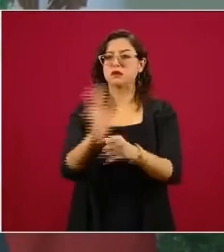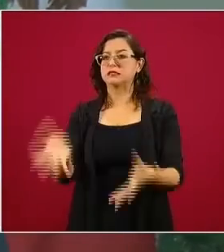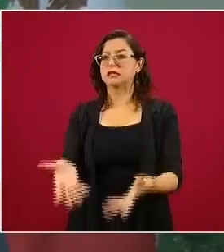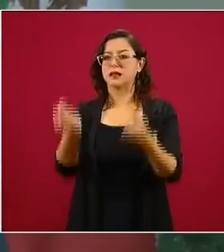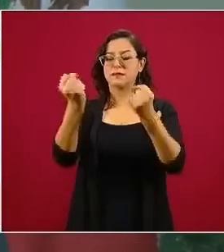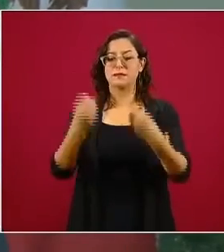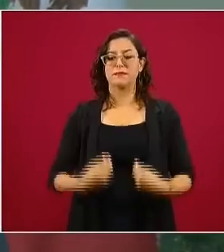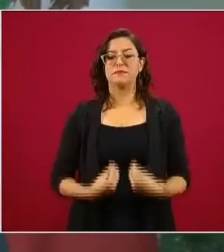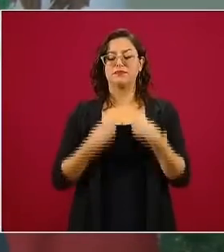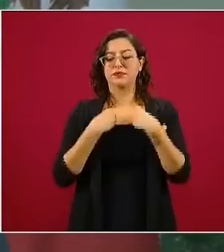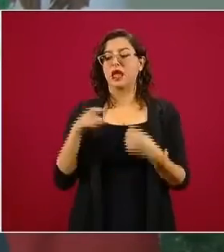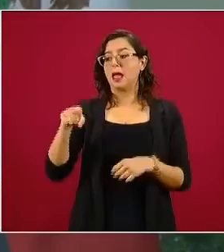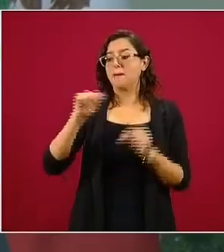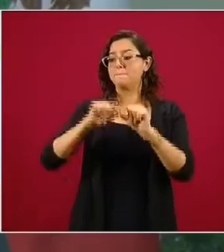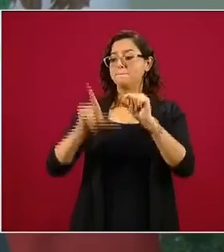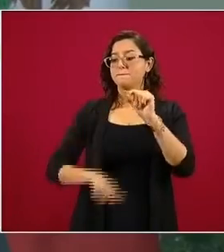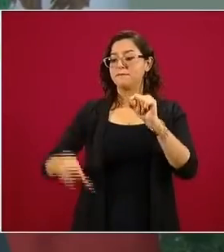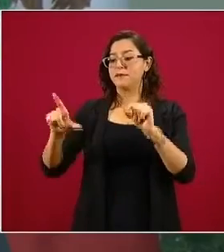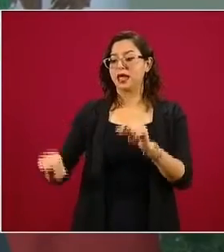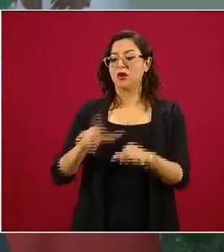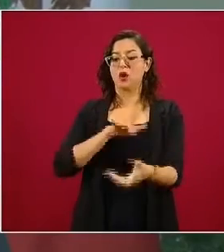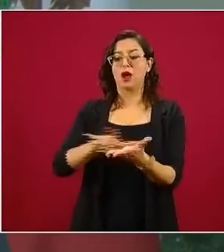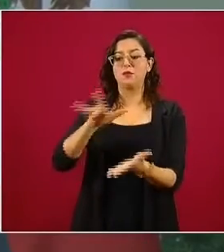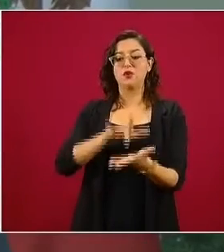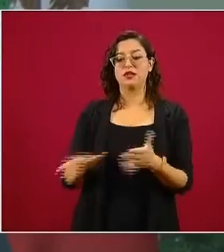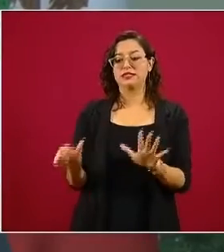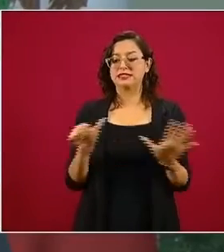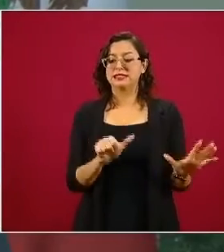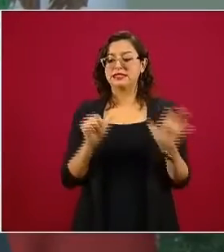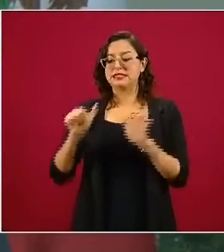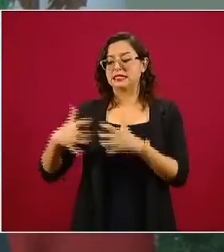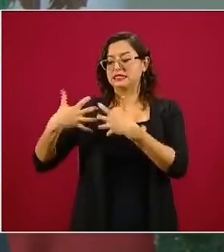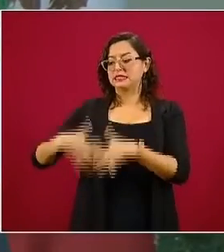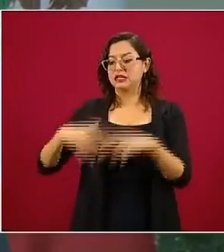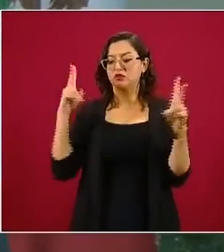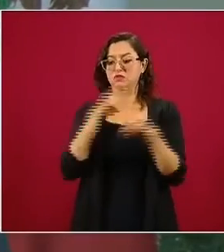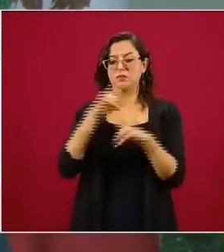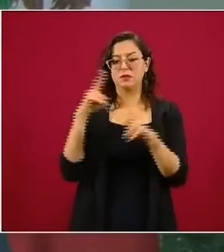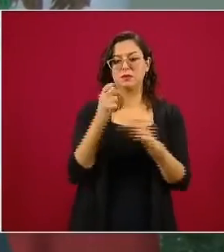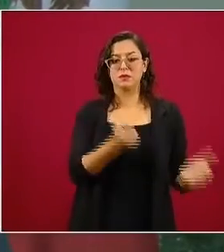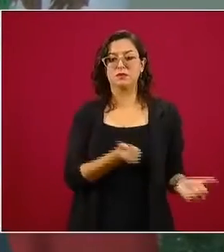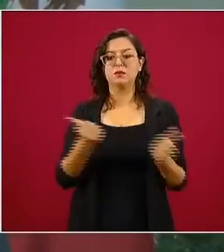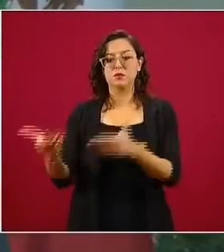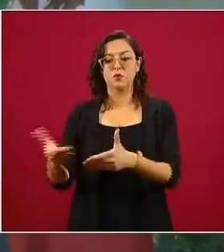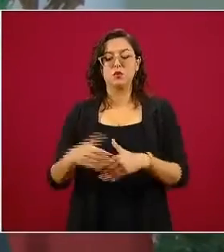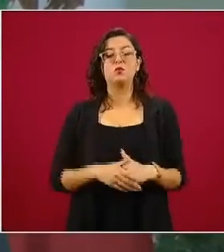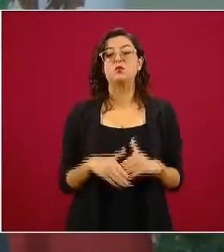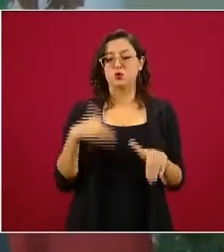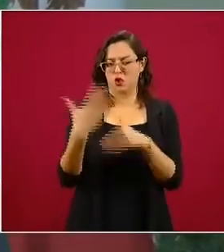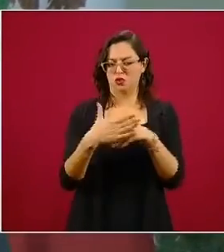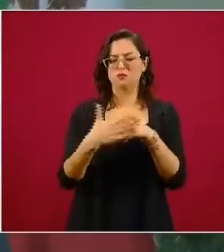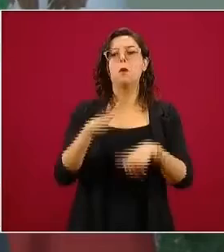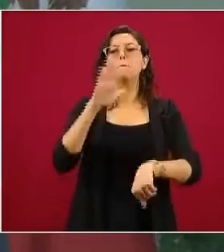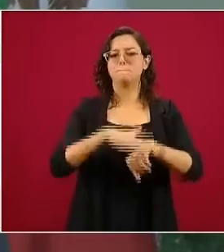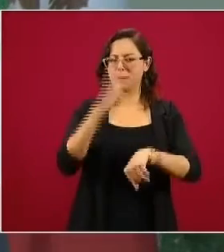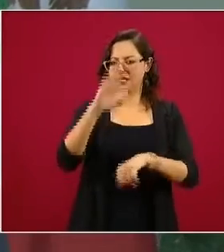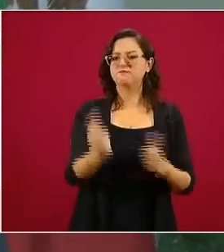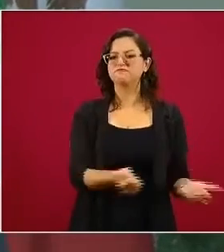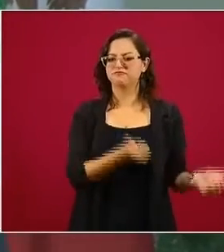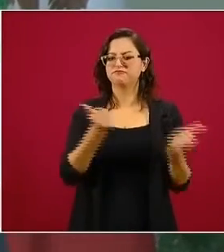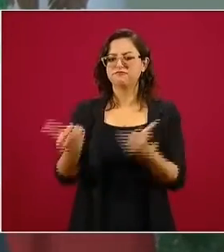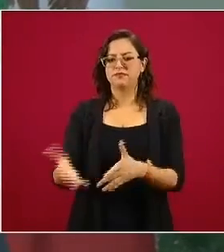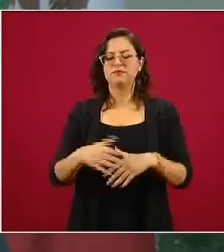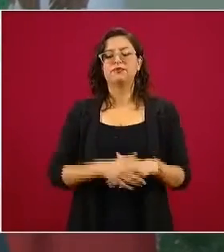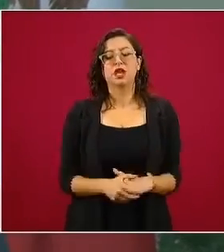Enviamos 600 ventiladores a México y sabemos que la cifra va a aumentar. Estaban necesitados de los ventiladores y además